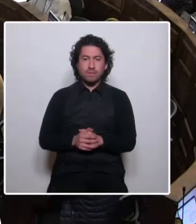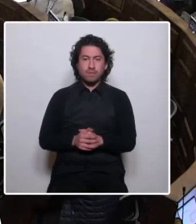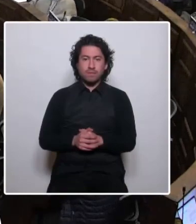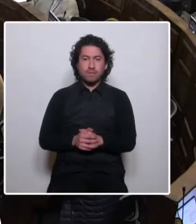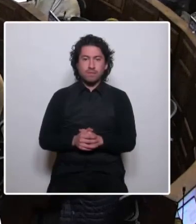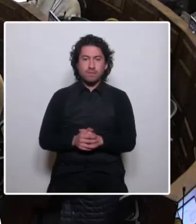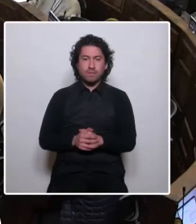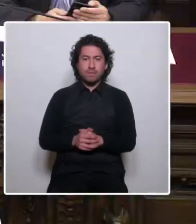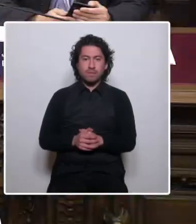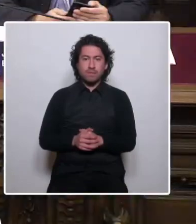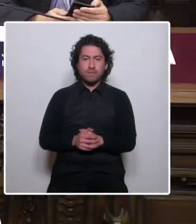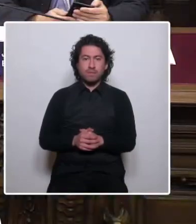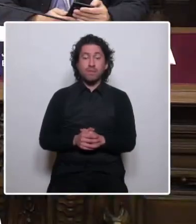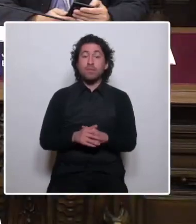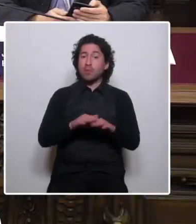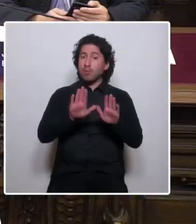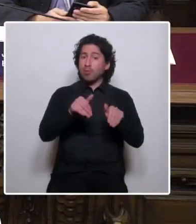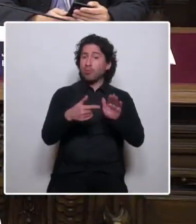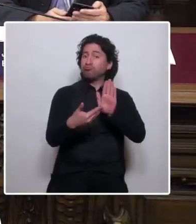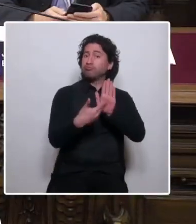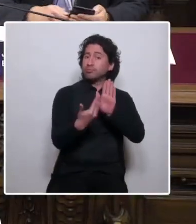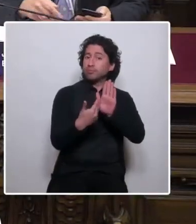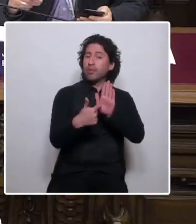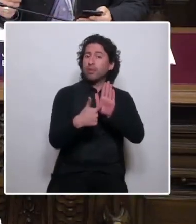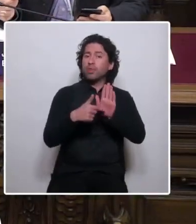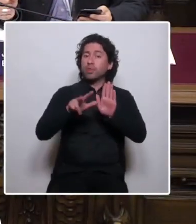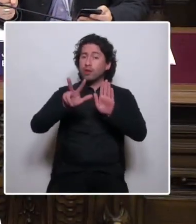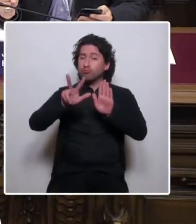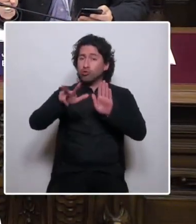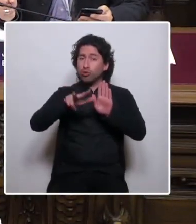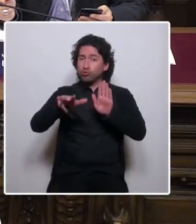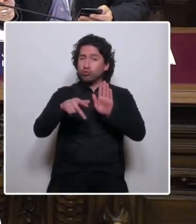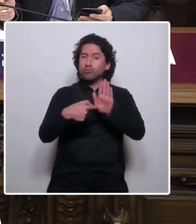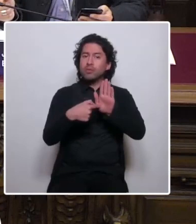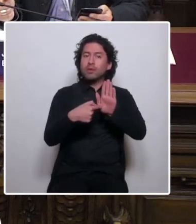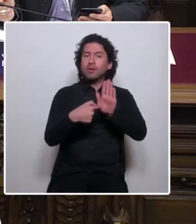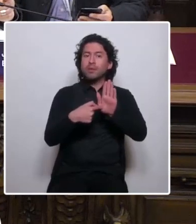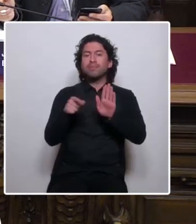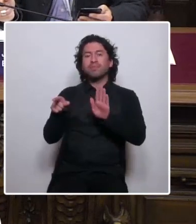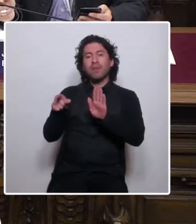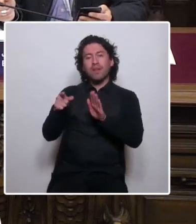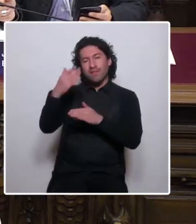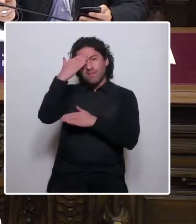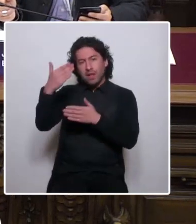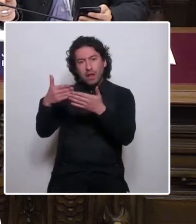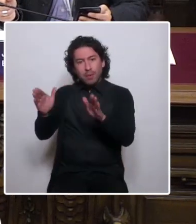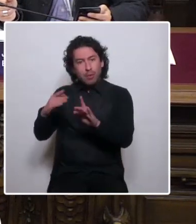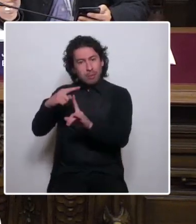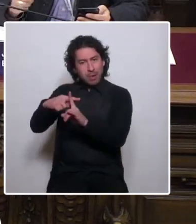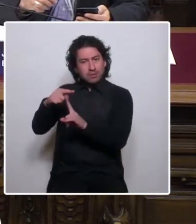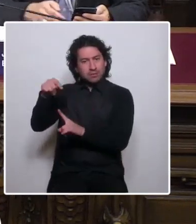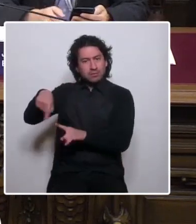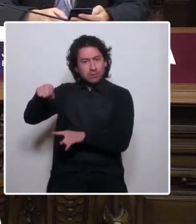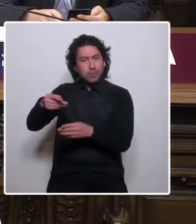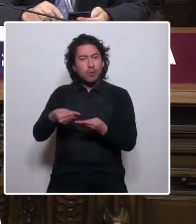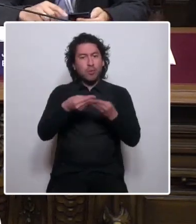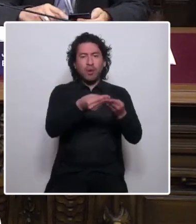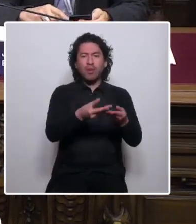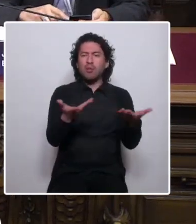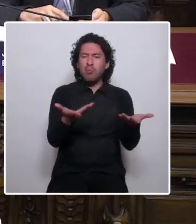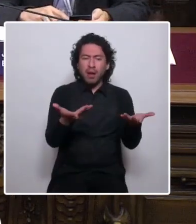Enseguida, siempre en la página 18 del comparado, hay una propuesta del Frente Amplio Más para